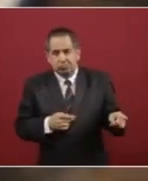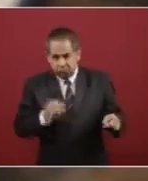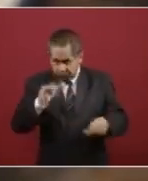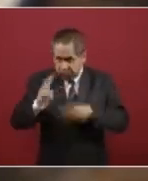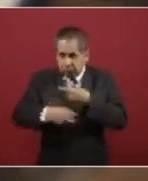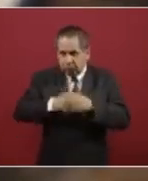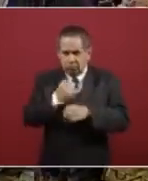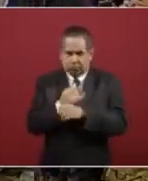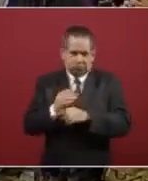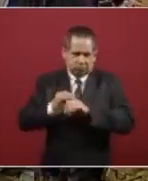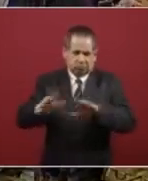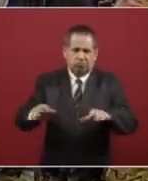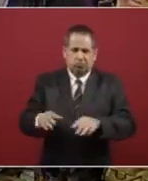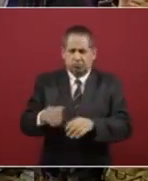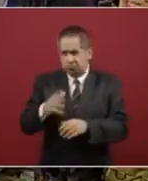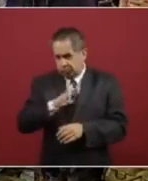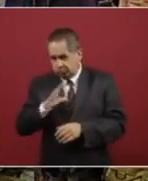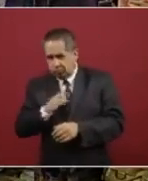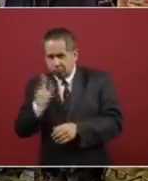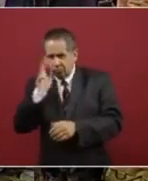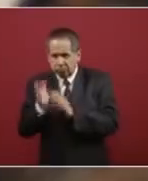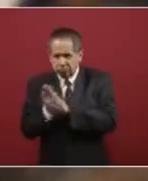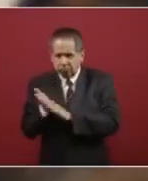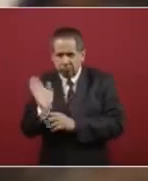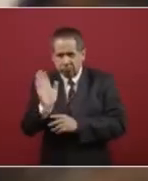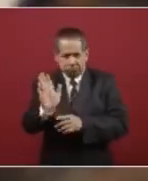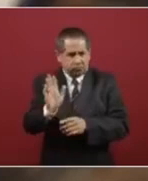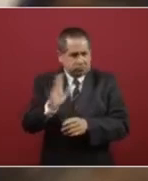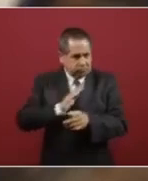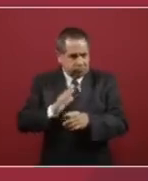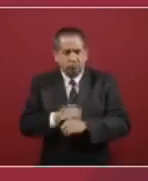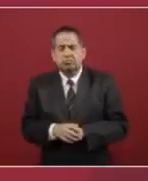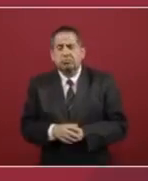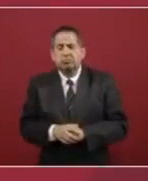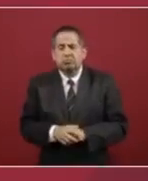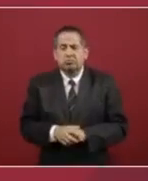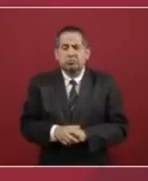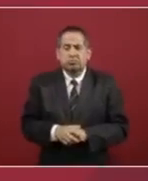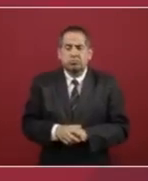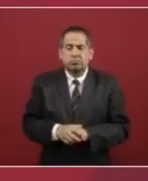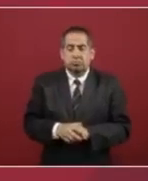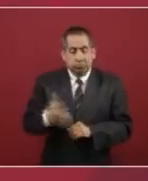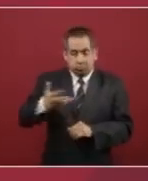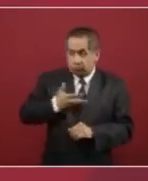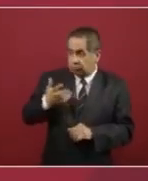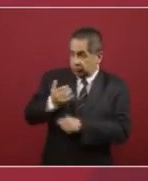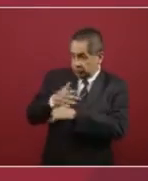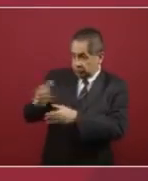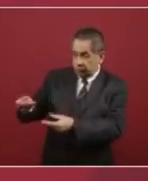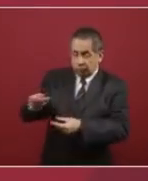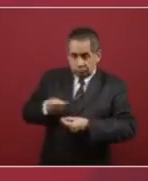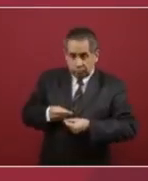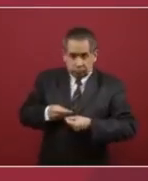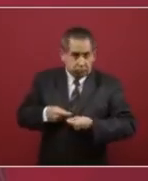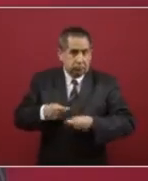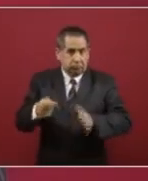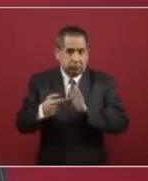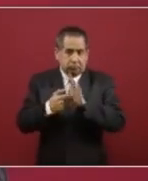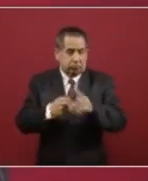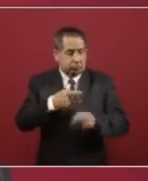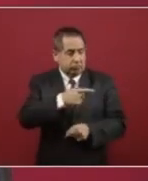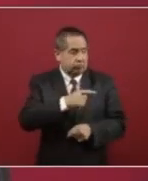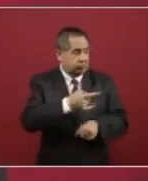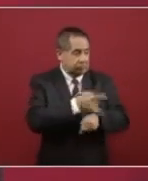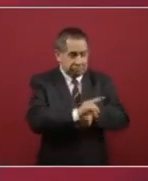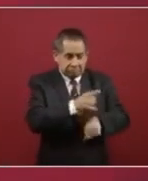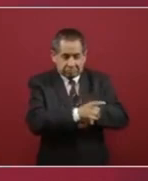realizar este informe? ¿Tienen los elementos? ¿Qué información tiene usted? Todo lo que se tenga de información sobre irregularidades,